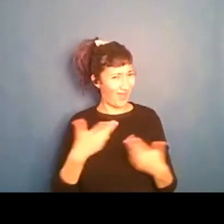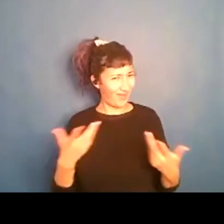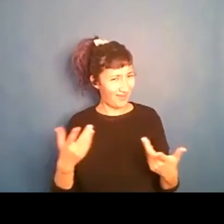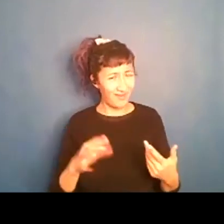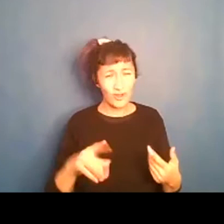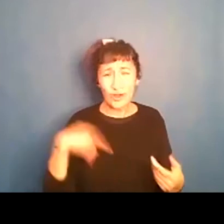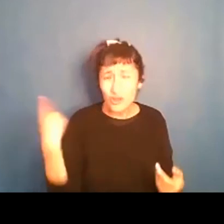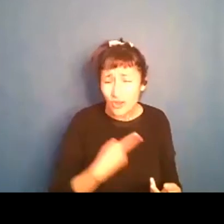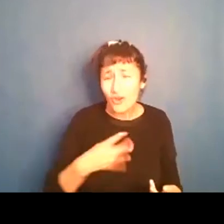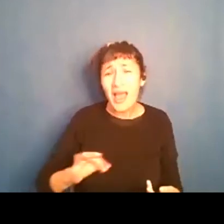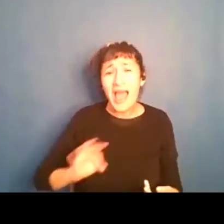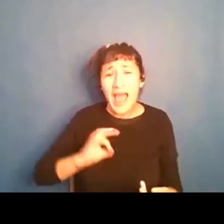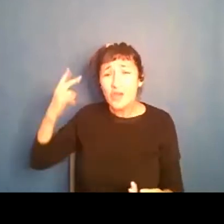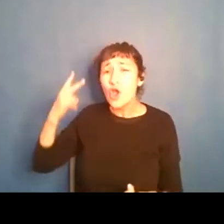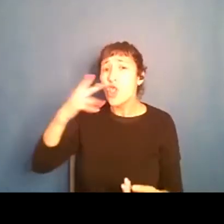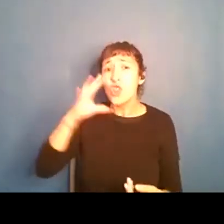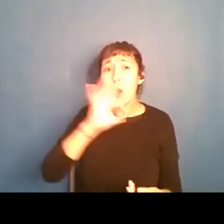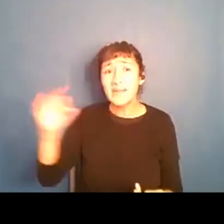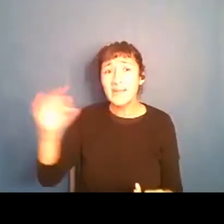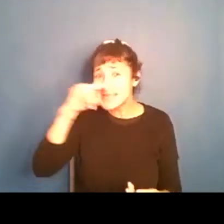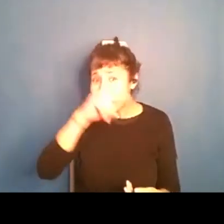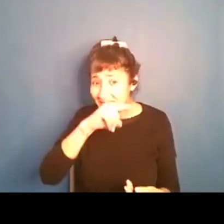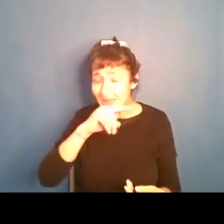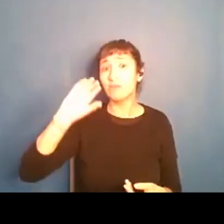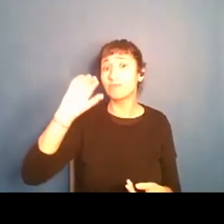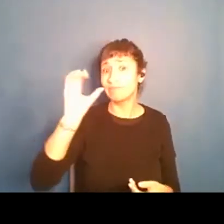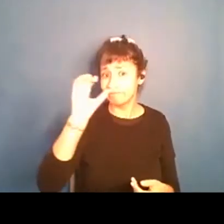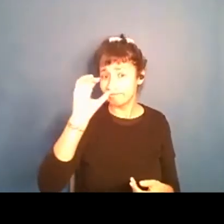en el 2007, Confederación Argentina de Sordos presentó un